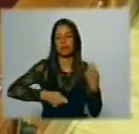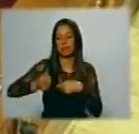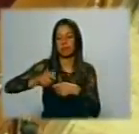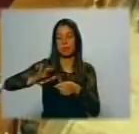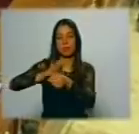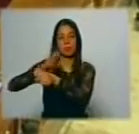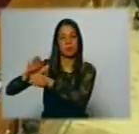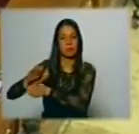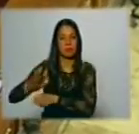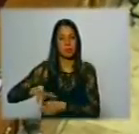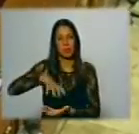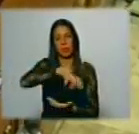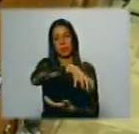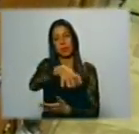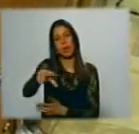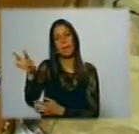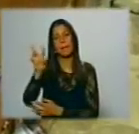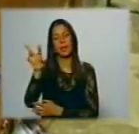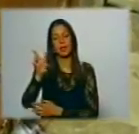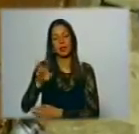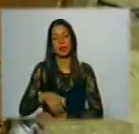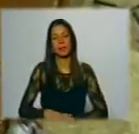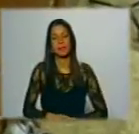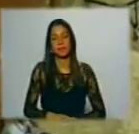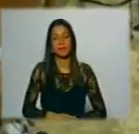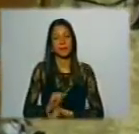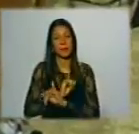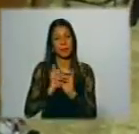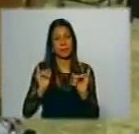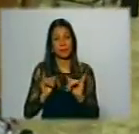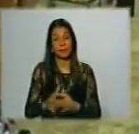distribución y comercialización de bienes y servicios. Es todo.